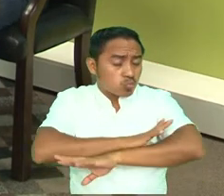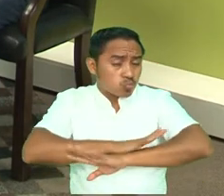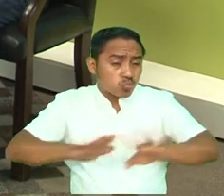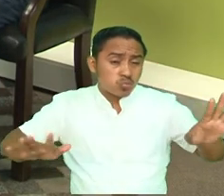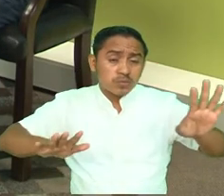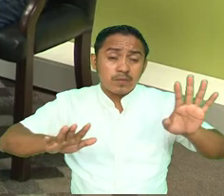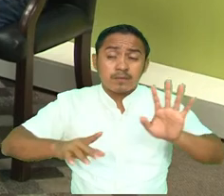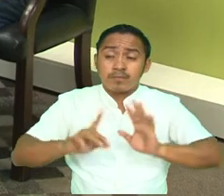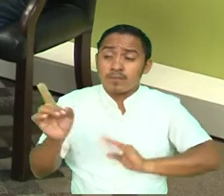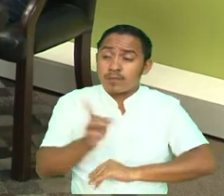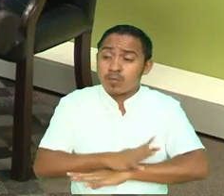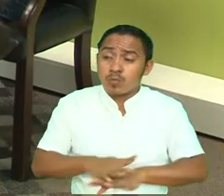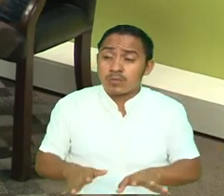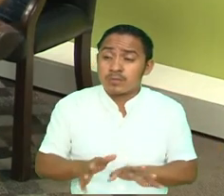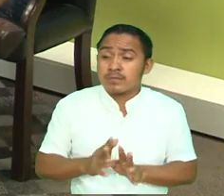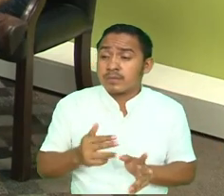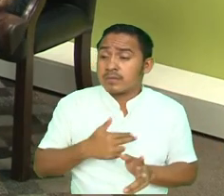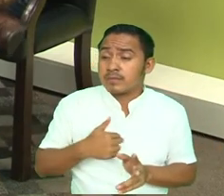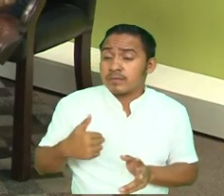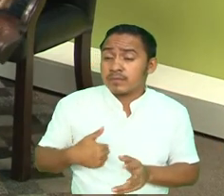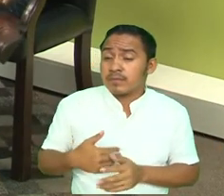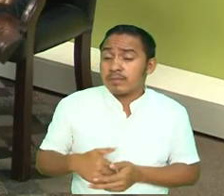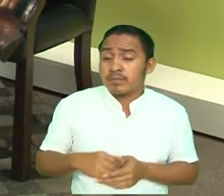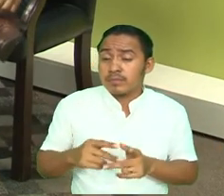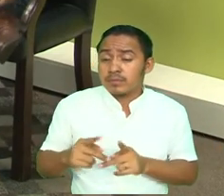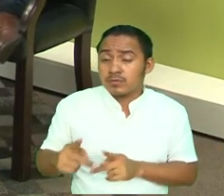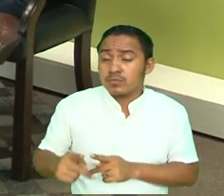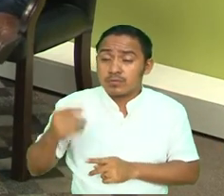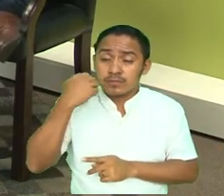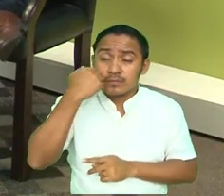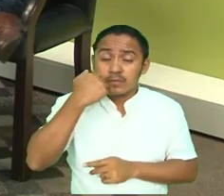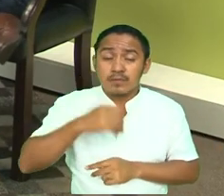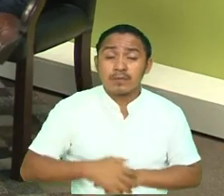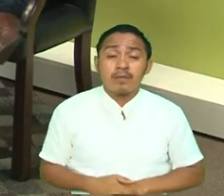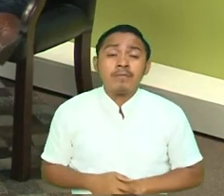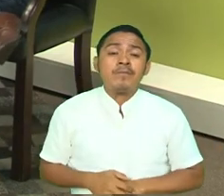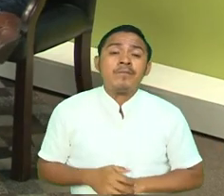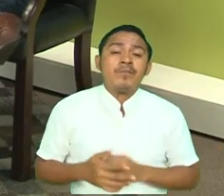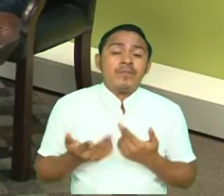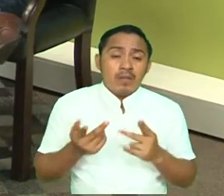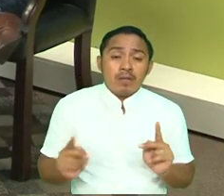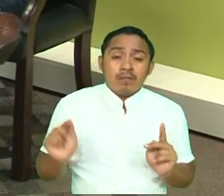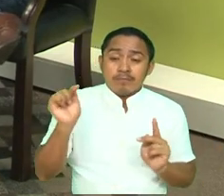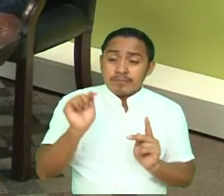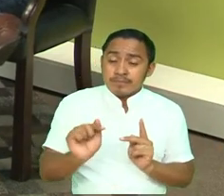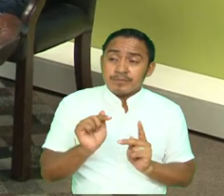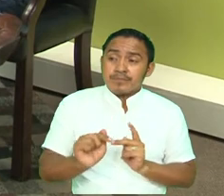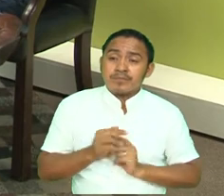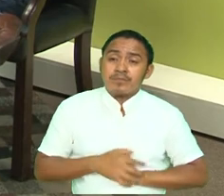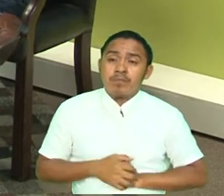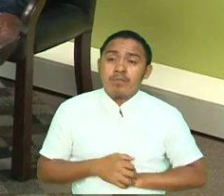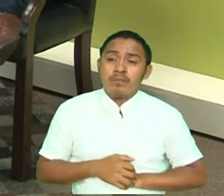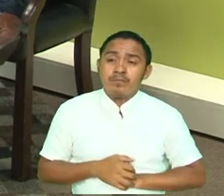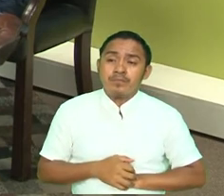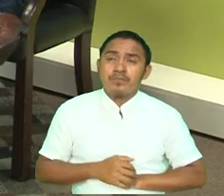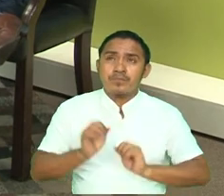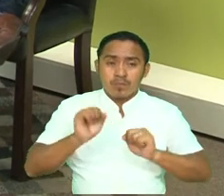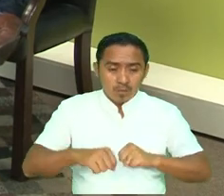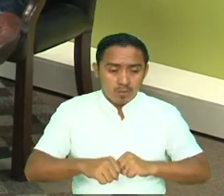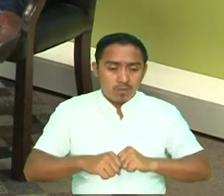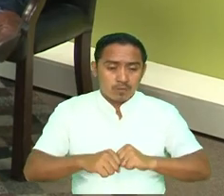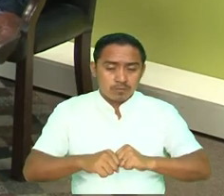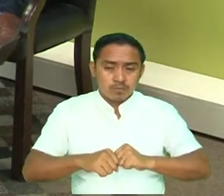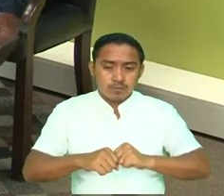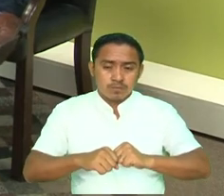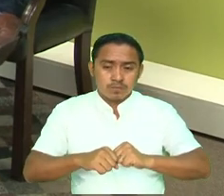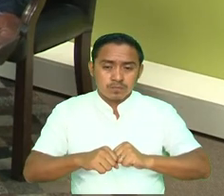opción que podemos realizar en los pacientes. Pero el problema de esta cirugía es de que puede generar lo que